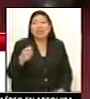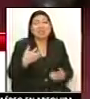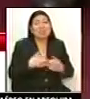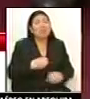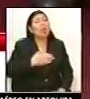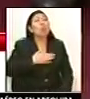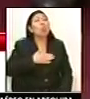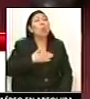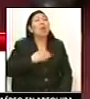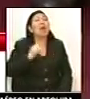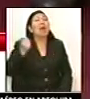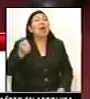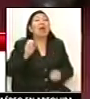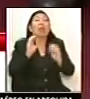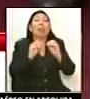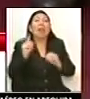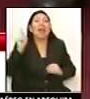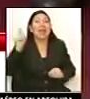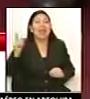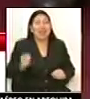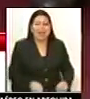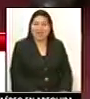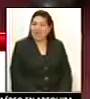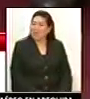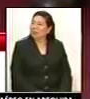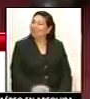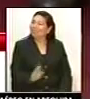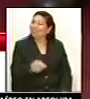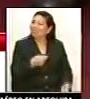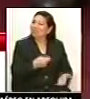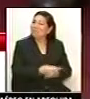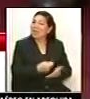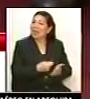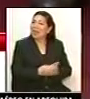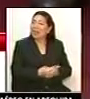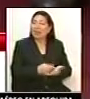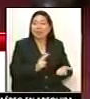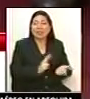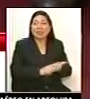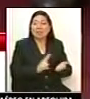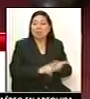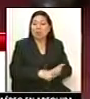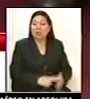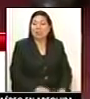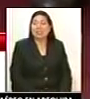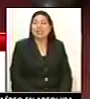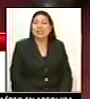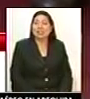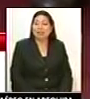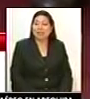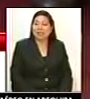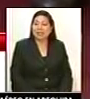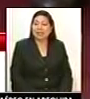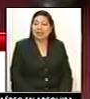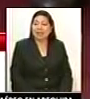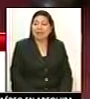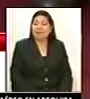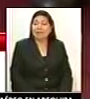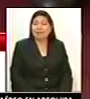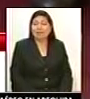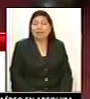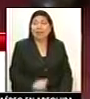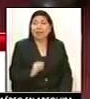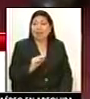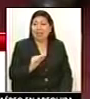empresas, dar una exoneración para el pago del impuesto por parte de las empresas. El